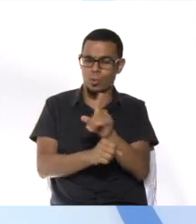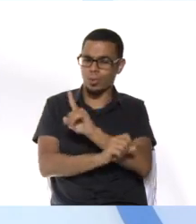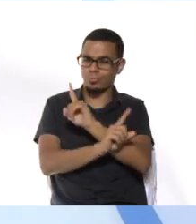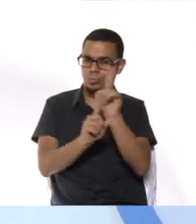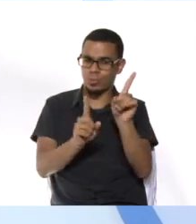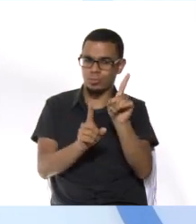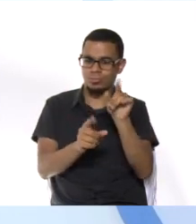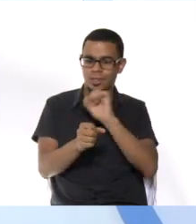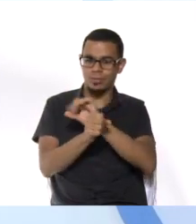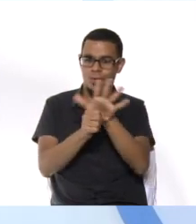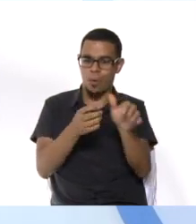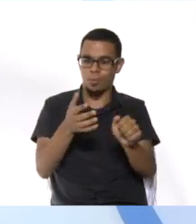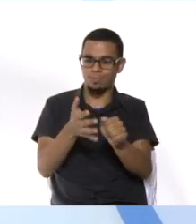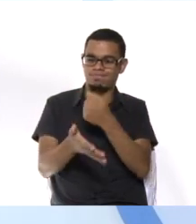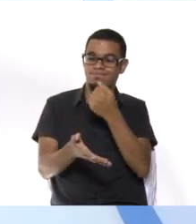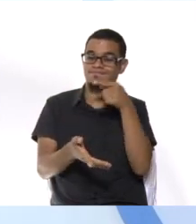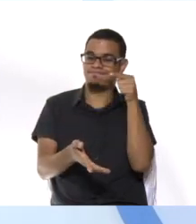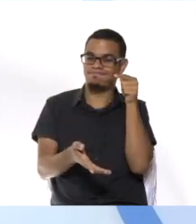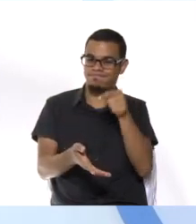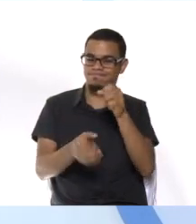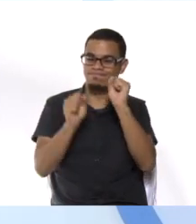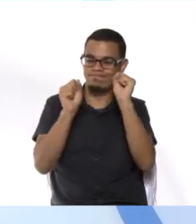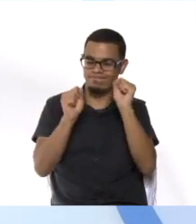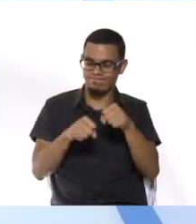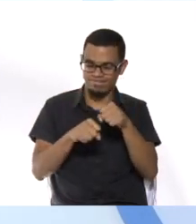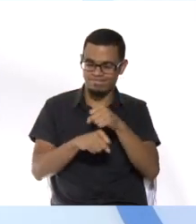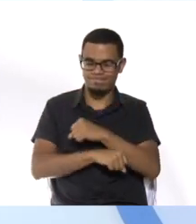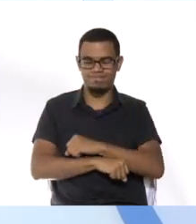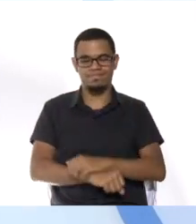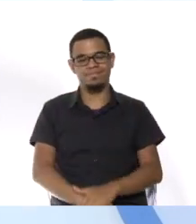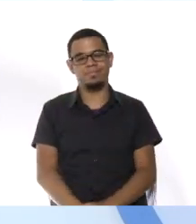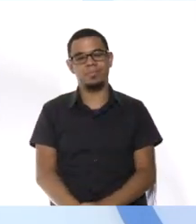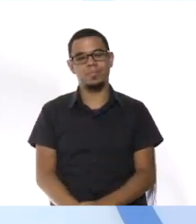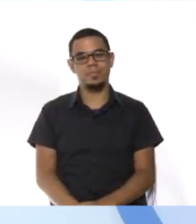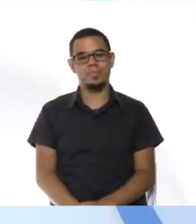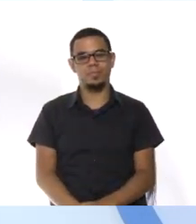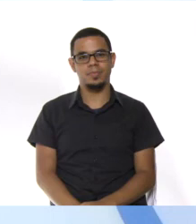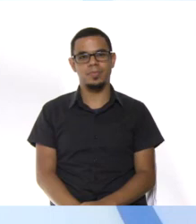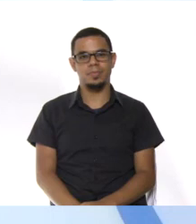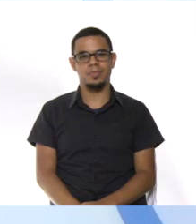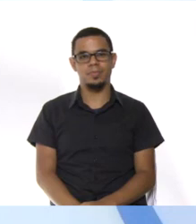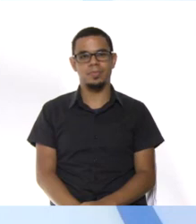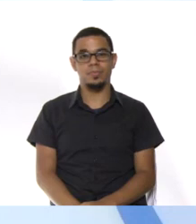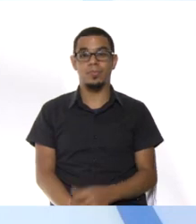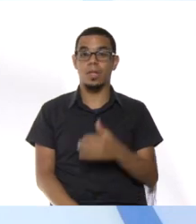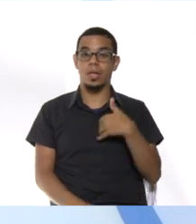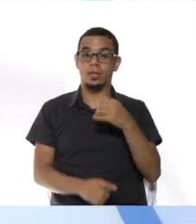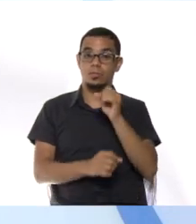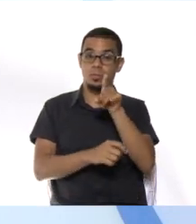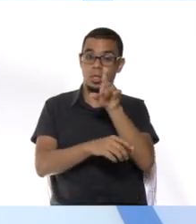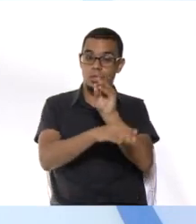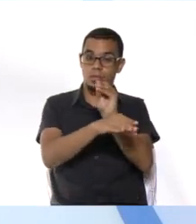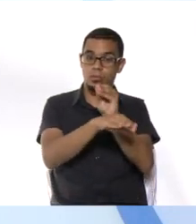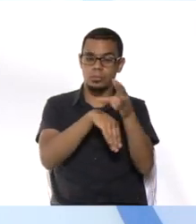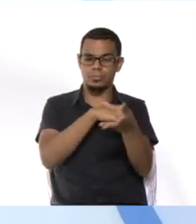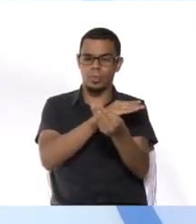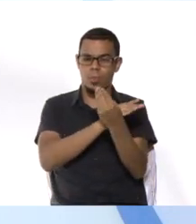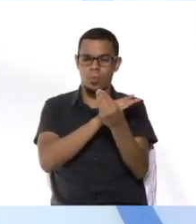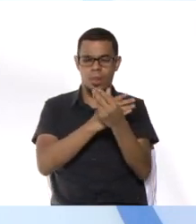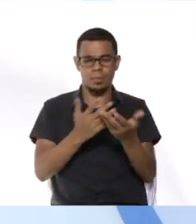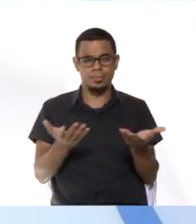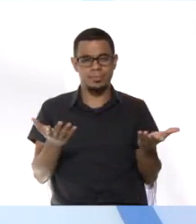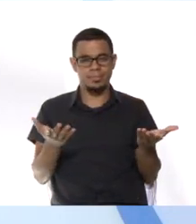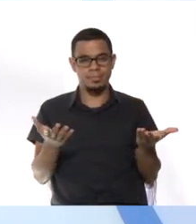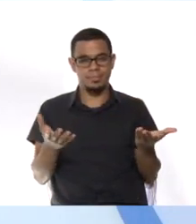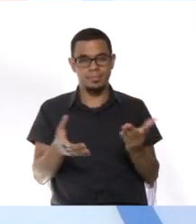saludable. Recuerden que con ello estaremos contribuyendo en la no propagación de la COVID-19. Y lo mejor, se cuidan ustedes y nos